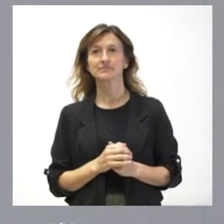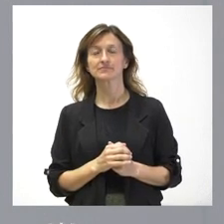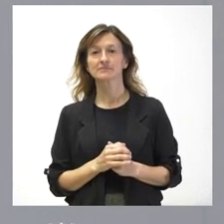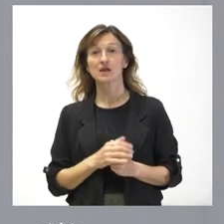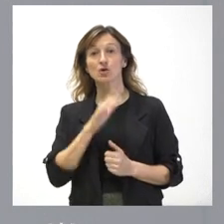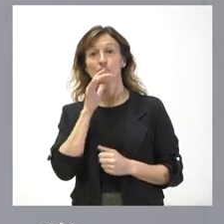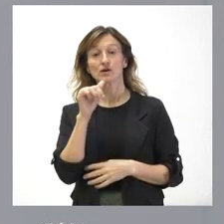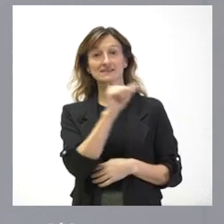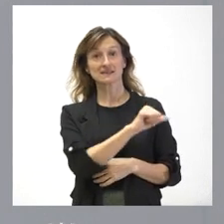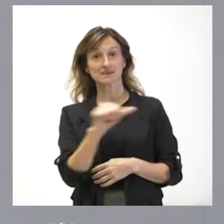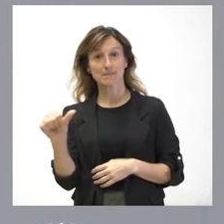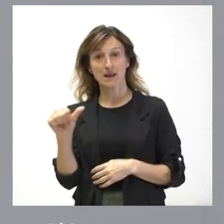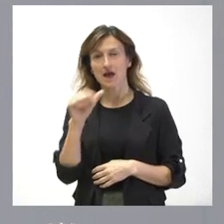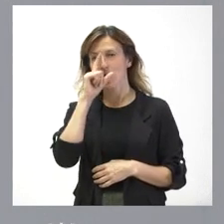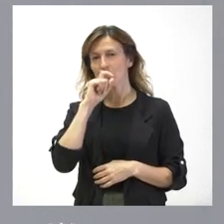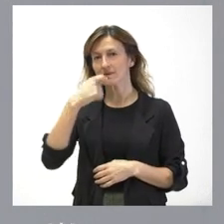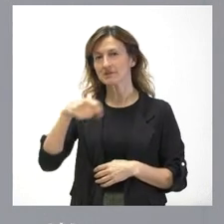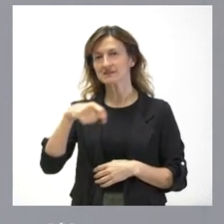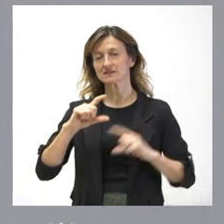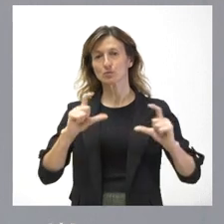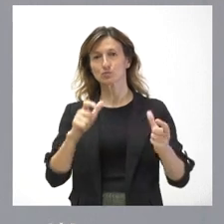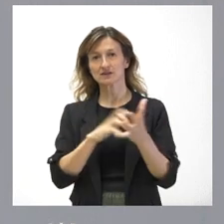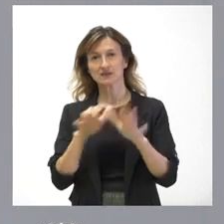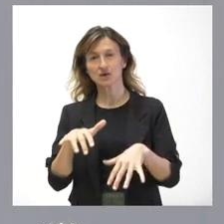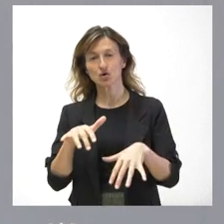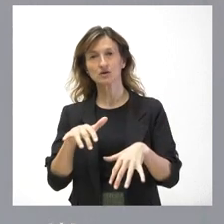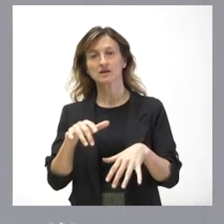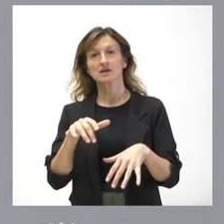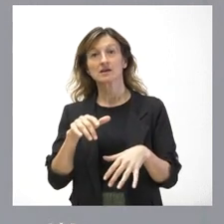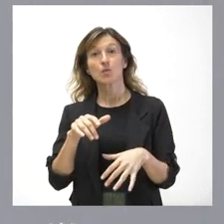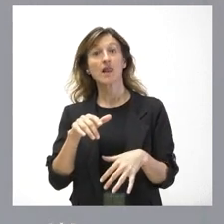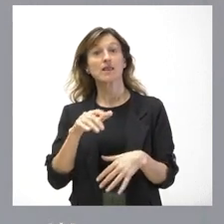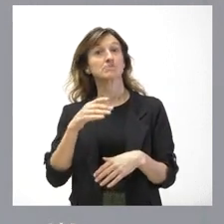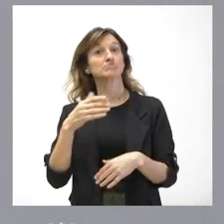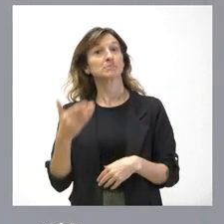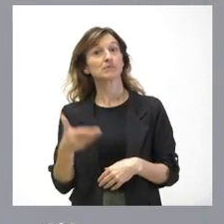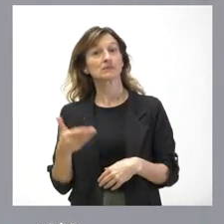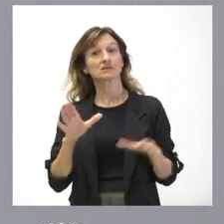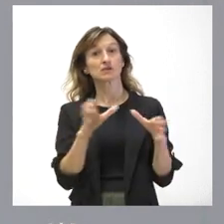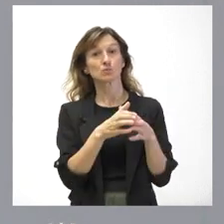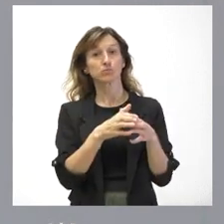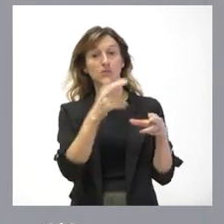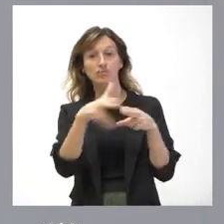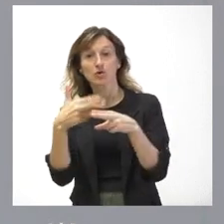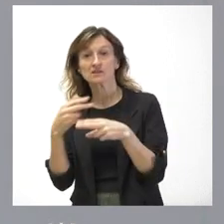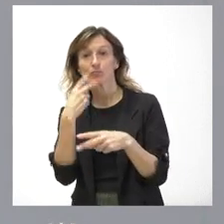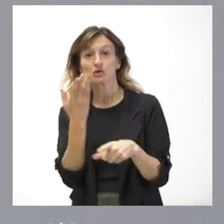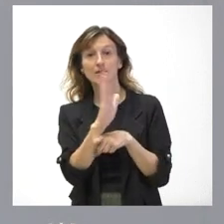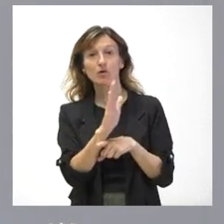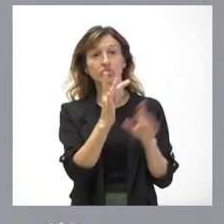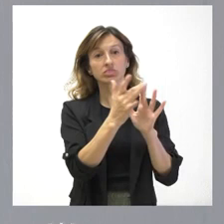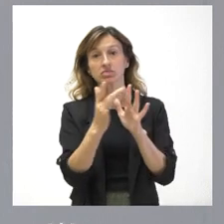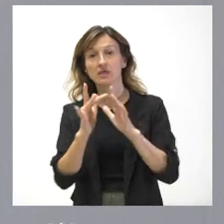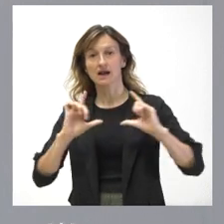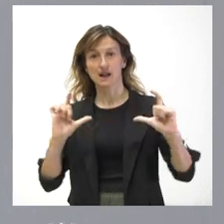esta misma semana recordarán ustedes que el presidente de la junta de castell de León Tuvo una ronda de consultas con los principales grupos políticos con los portavoces de los grupos incluso algunos